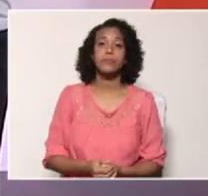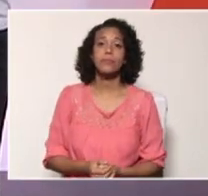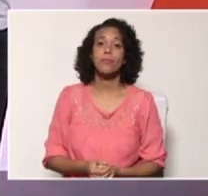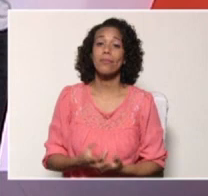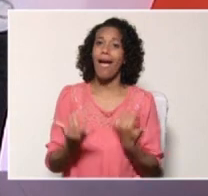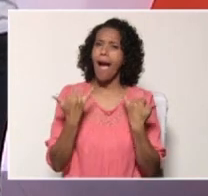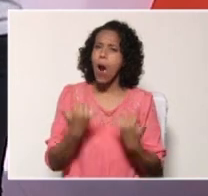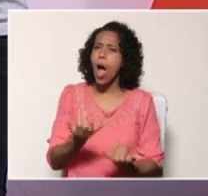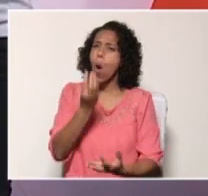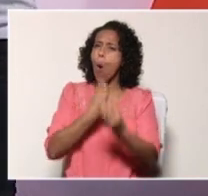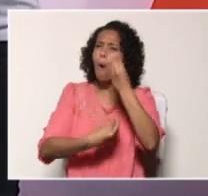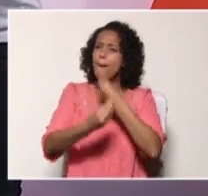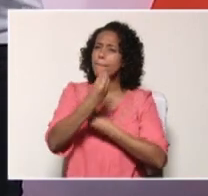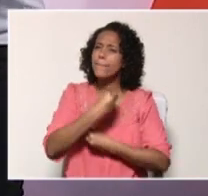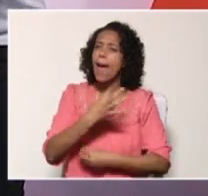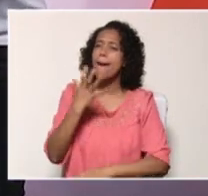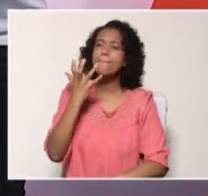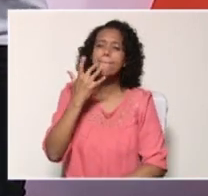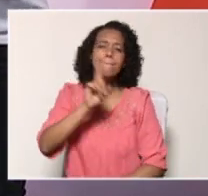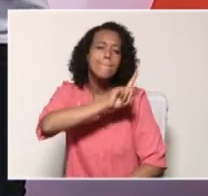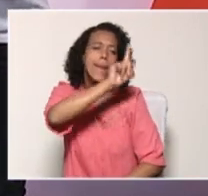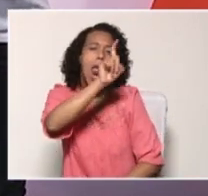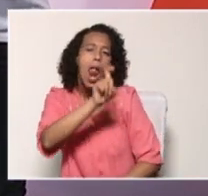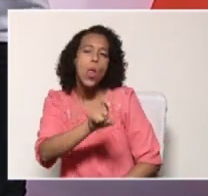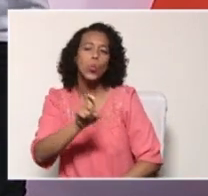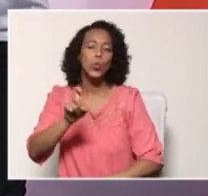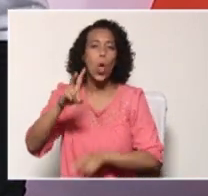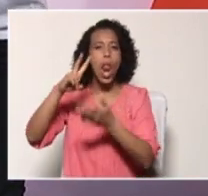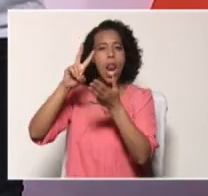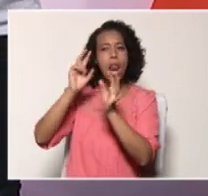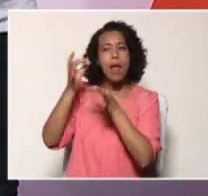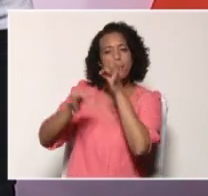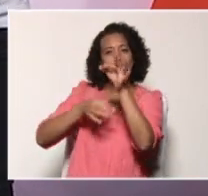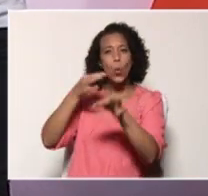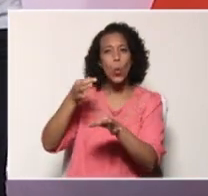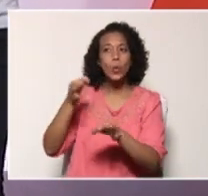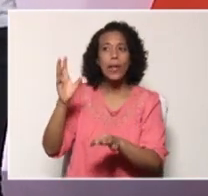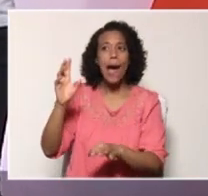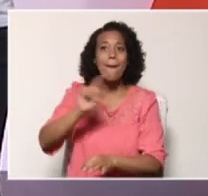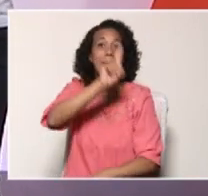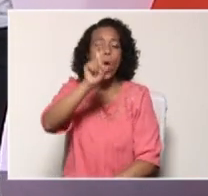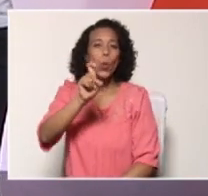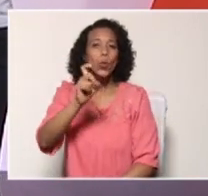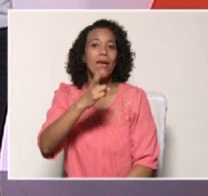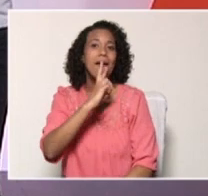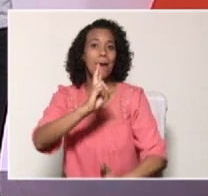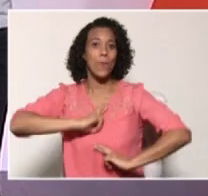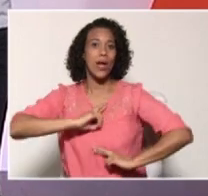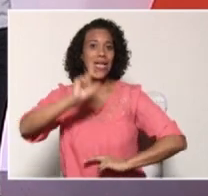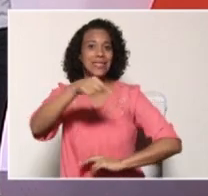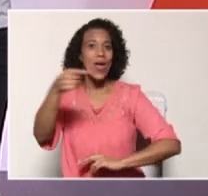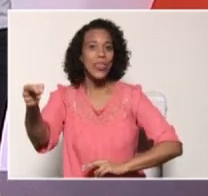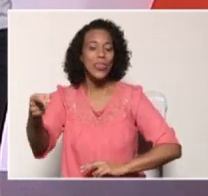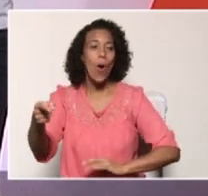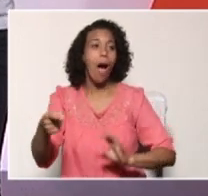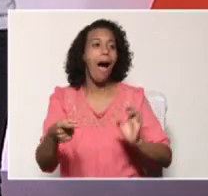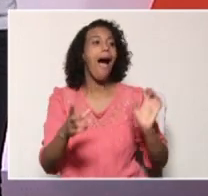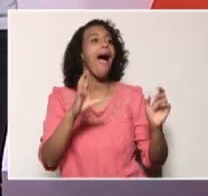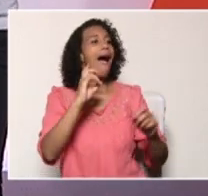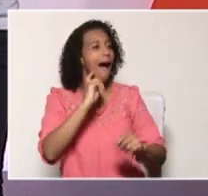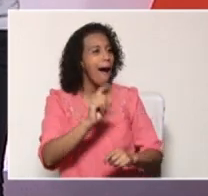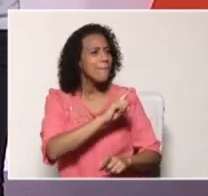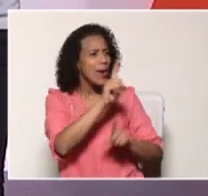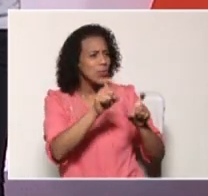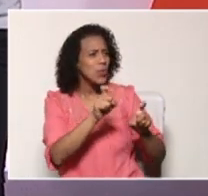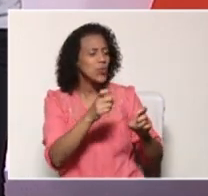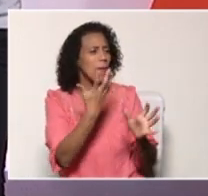hablando de alimentos, ¿qué te parece si leemos a nuestra familia una adivinanza? Excelente, sí. Porque es que tenemos que trabajar de